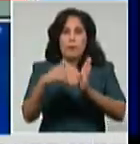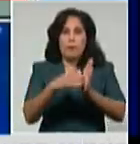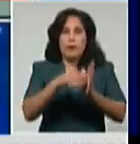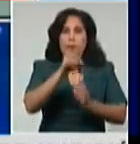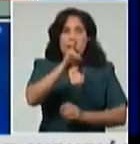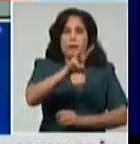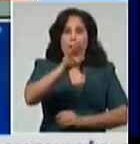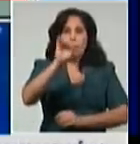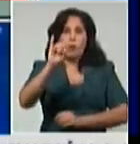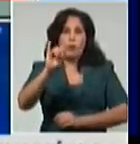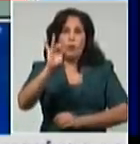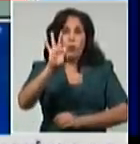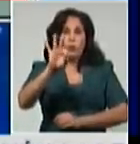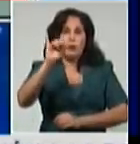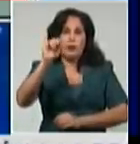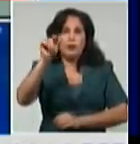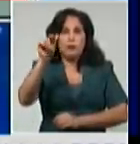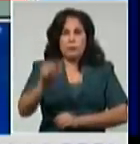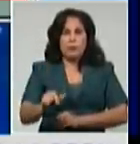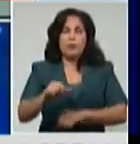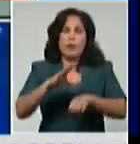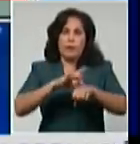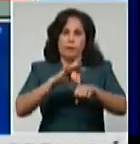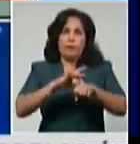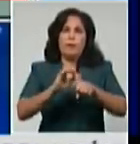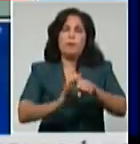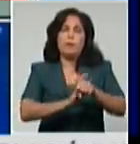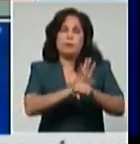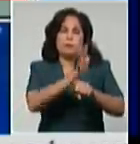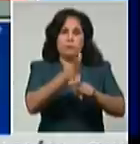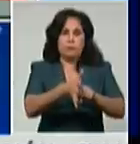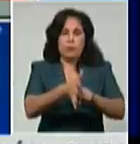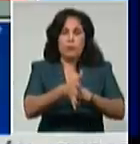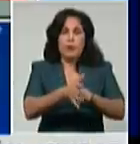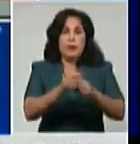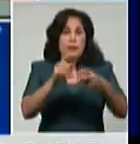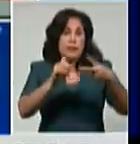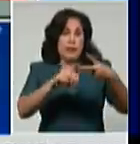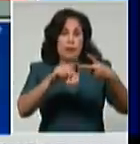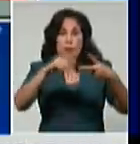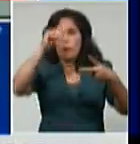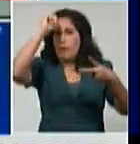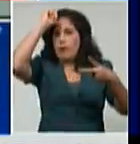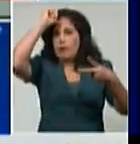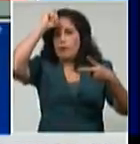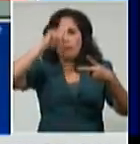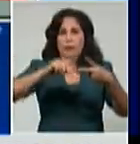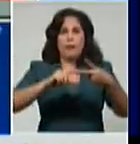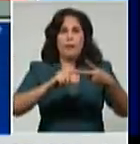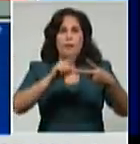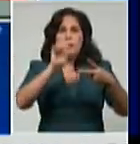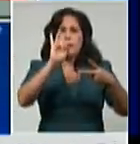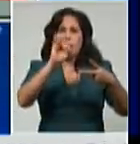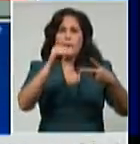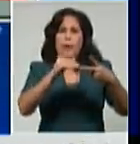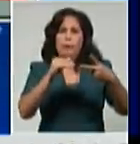59.386 personas con la enfermedad. Segundo lugar, la India, con